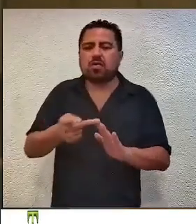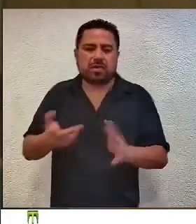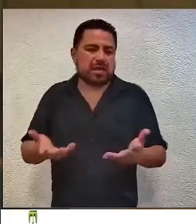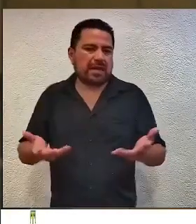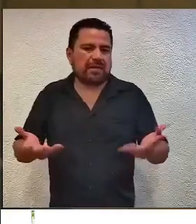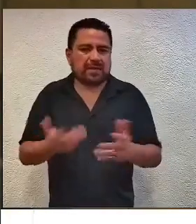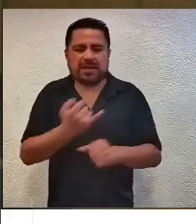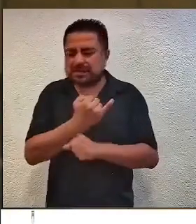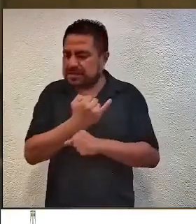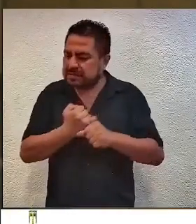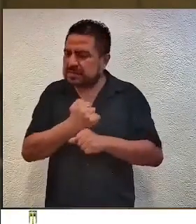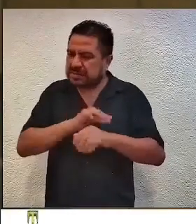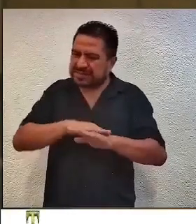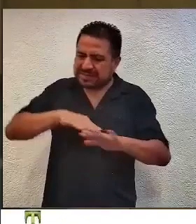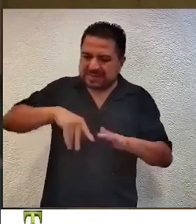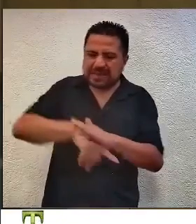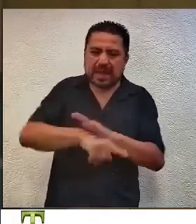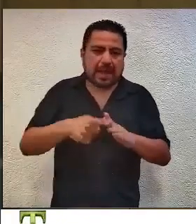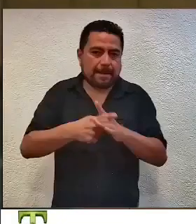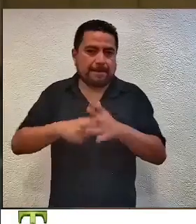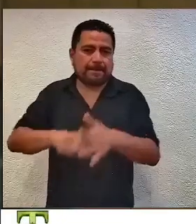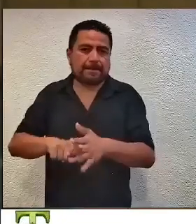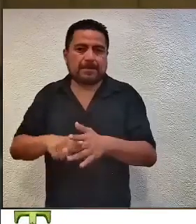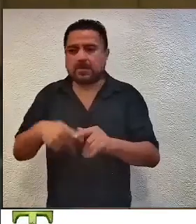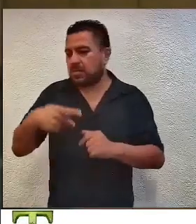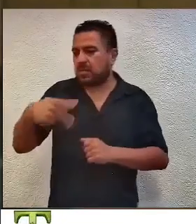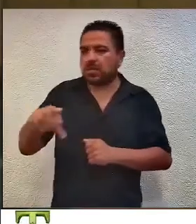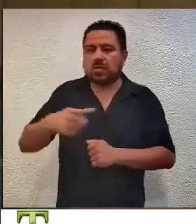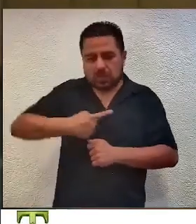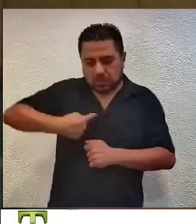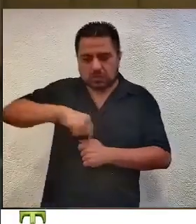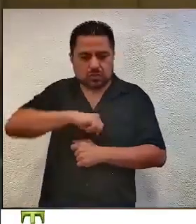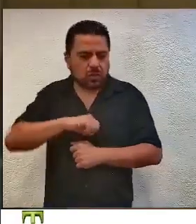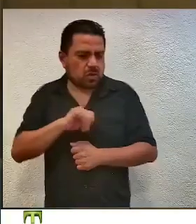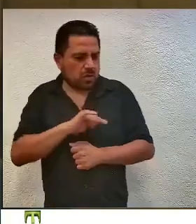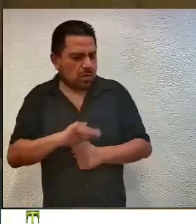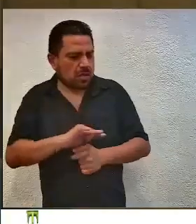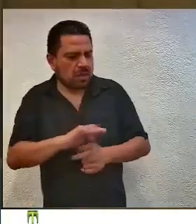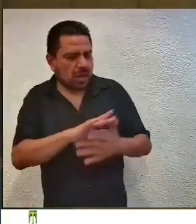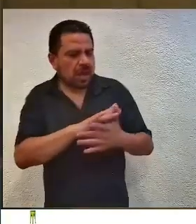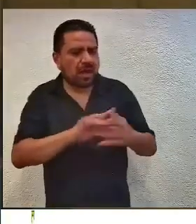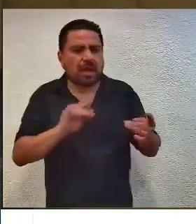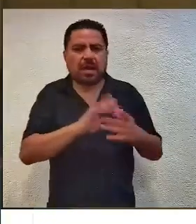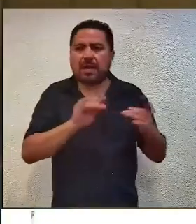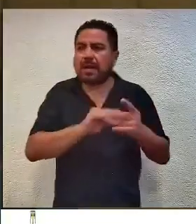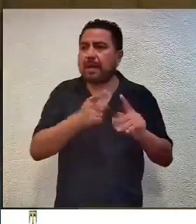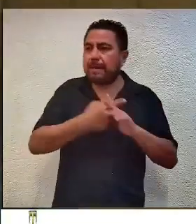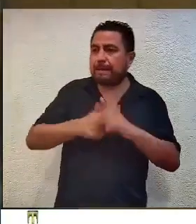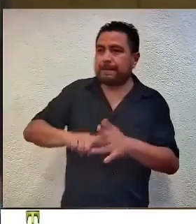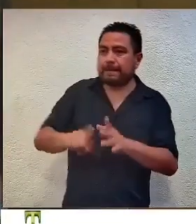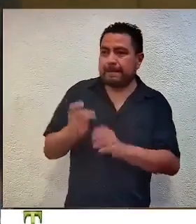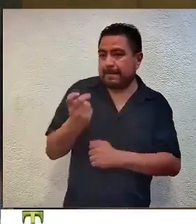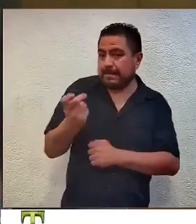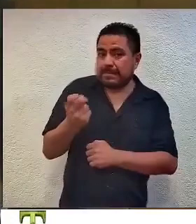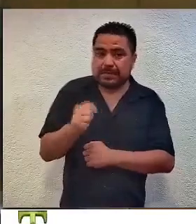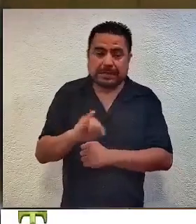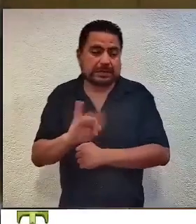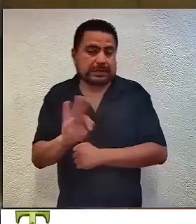un análisis a partir de los efectos que nosotros le señalemos y a partir de ahí, en el